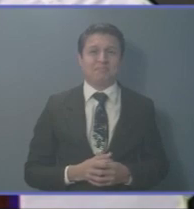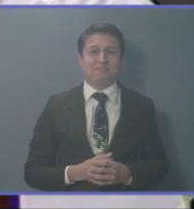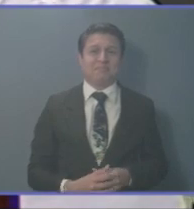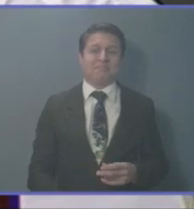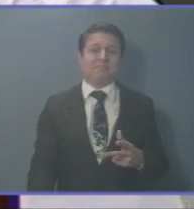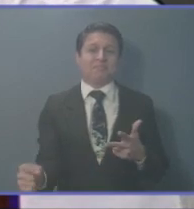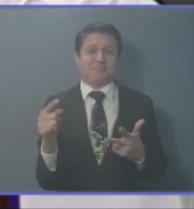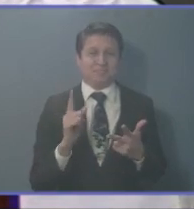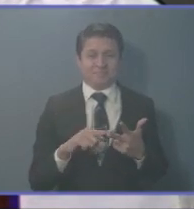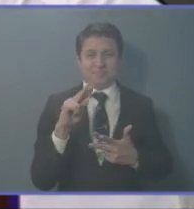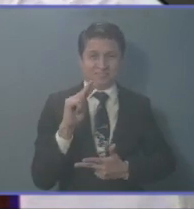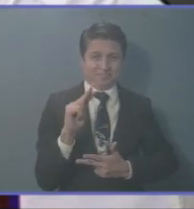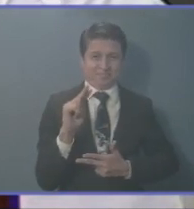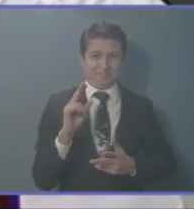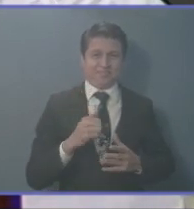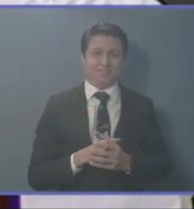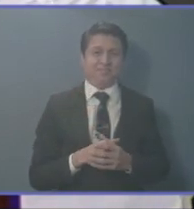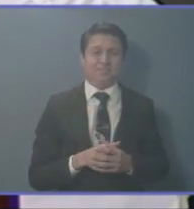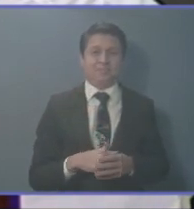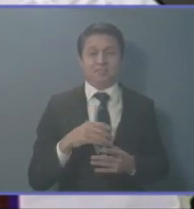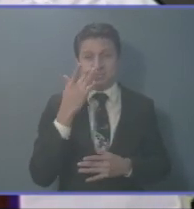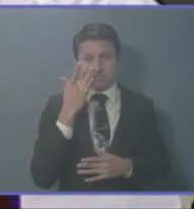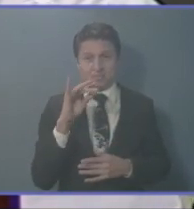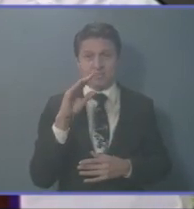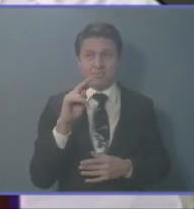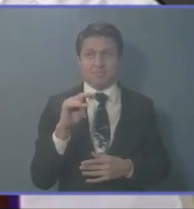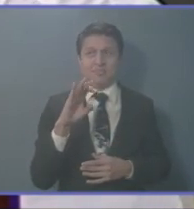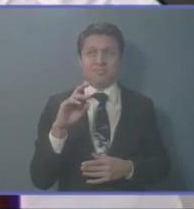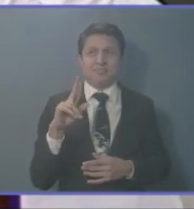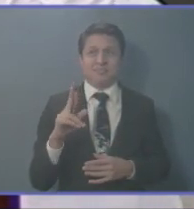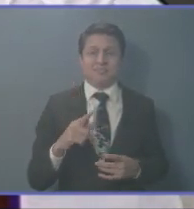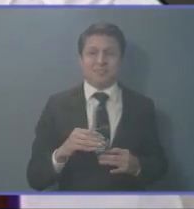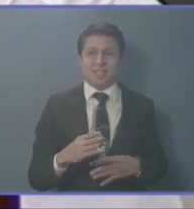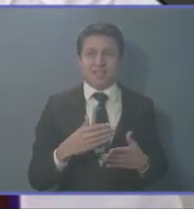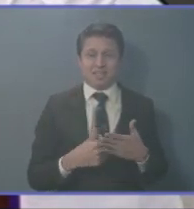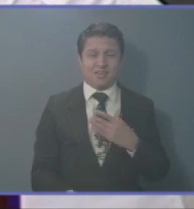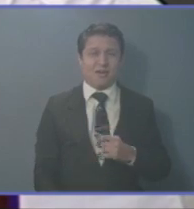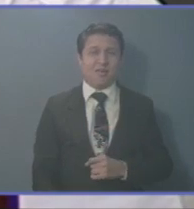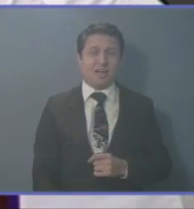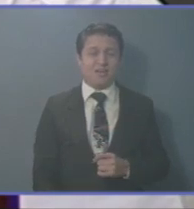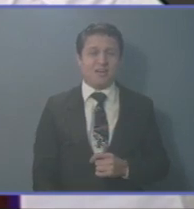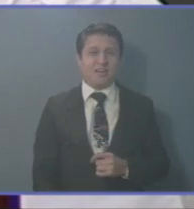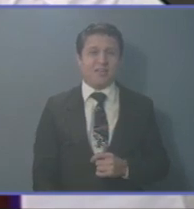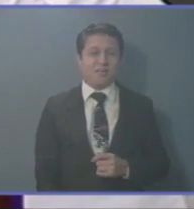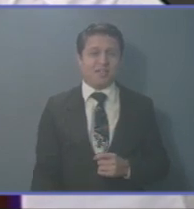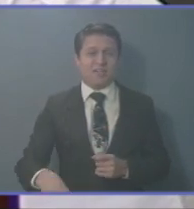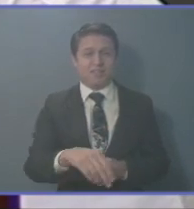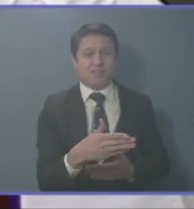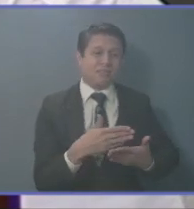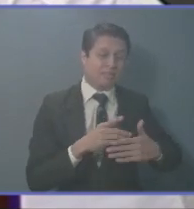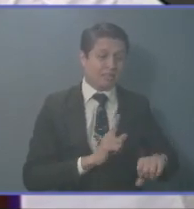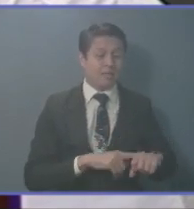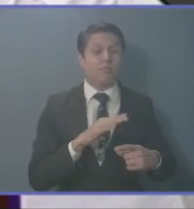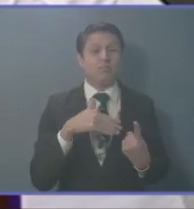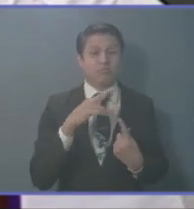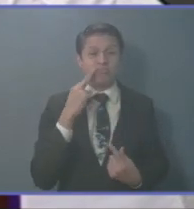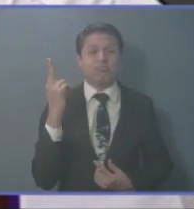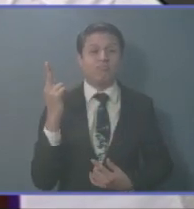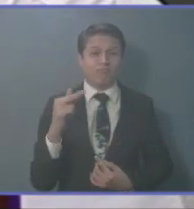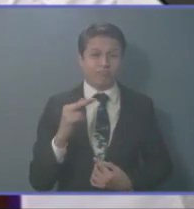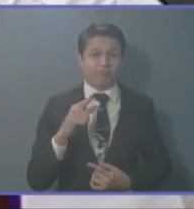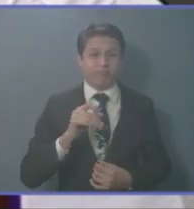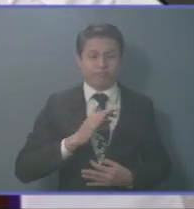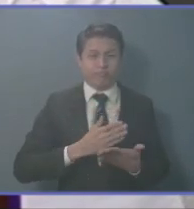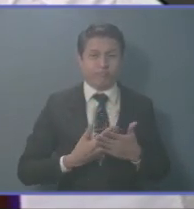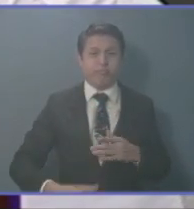N. Prueba PCR, reacción en cadena de la polimerasa en tiempo real, utilizada